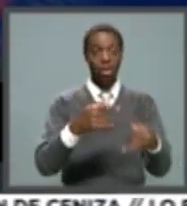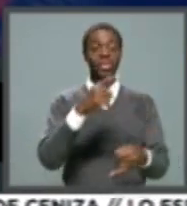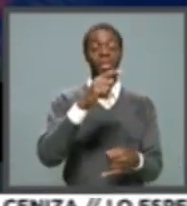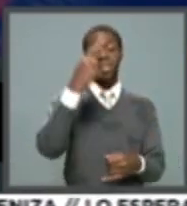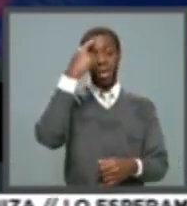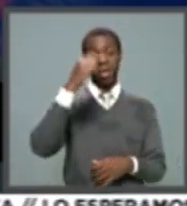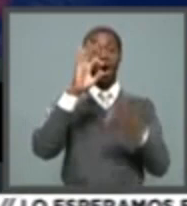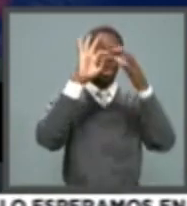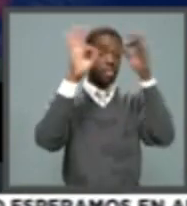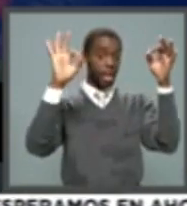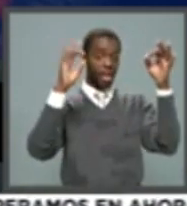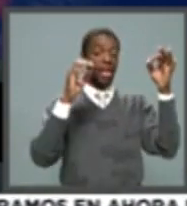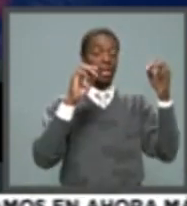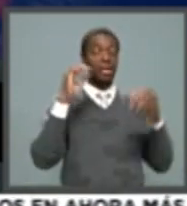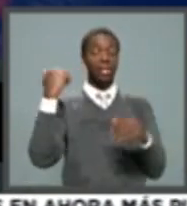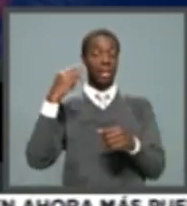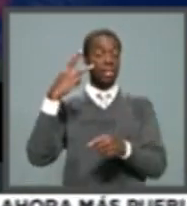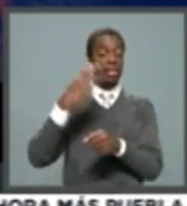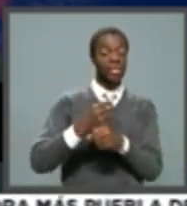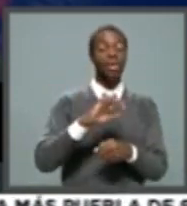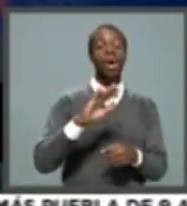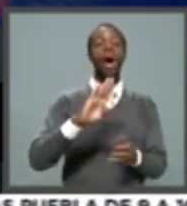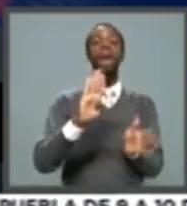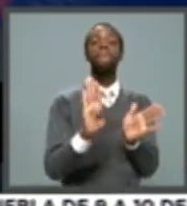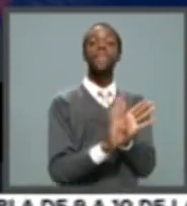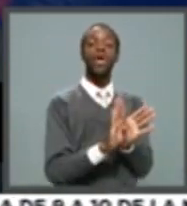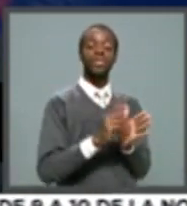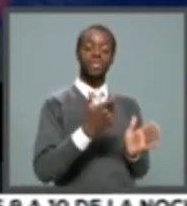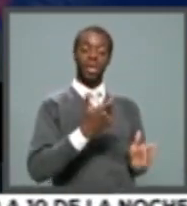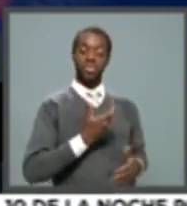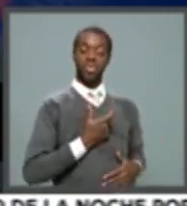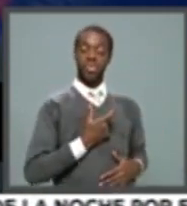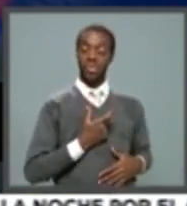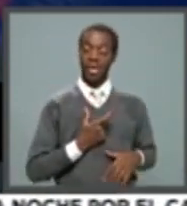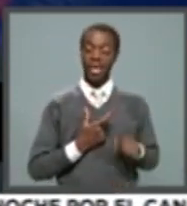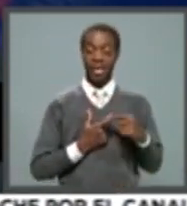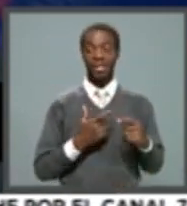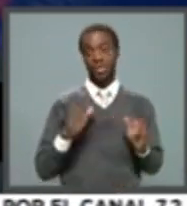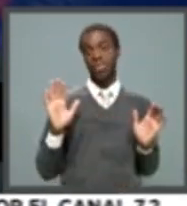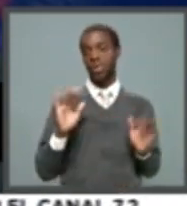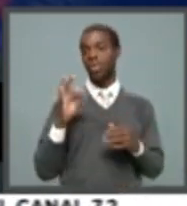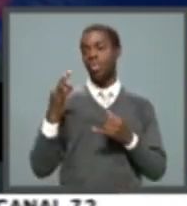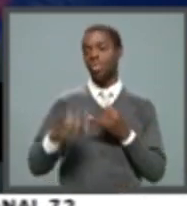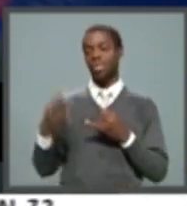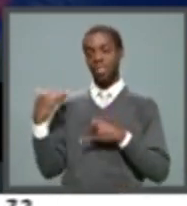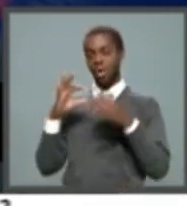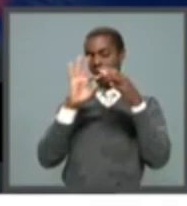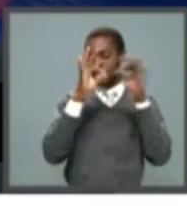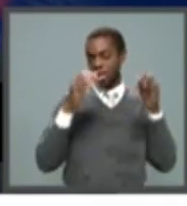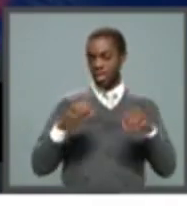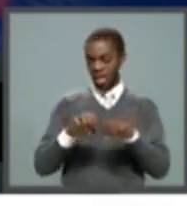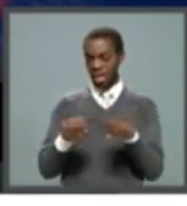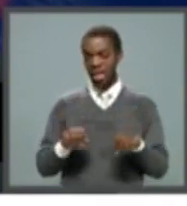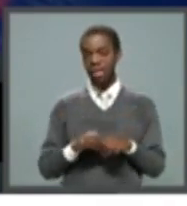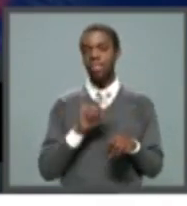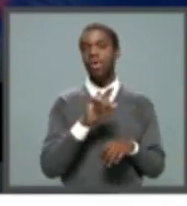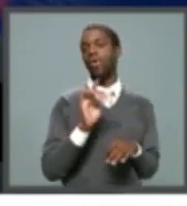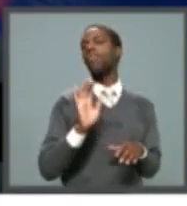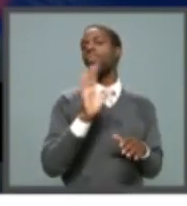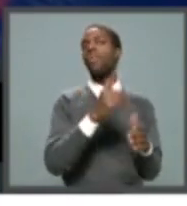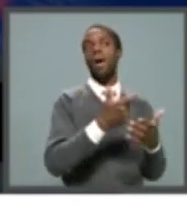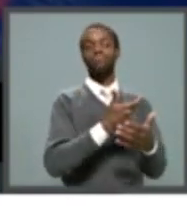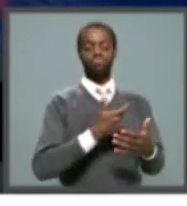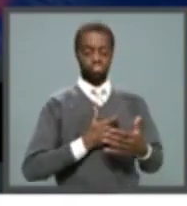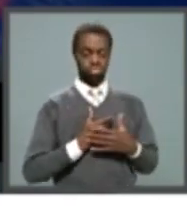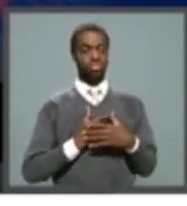nos llevamos el bronce. Okay. Y creo que, esa fue nuestra última Olimpiada y creo que despedirnos con una medalla